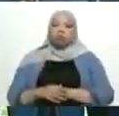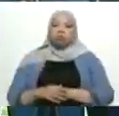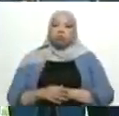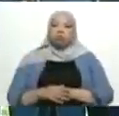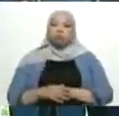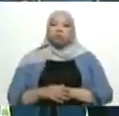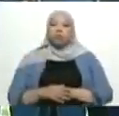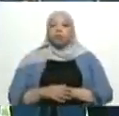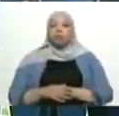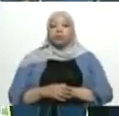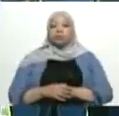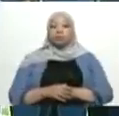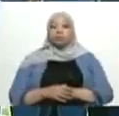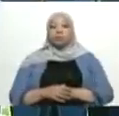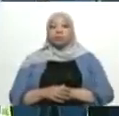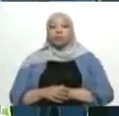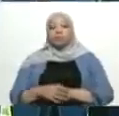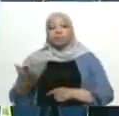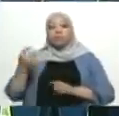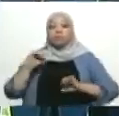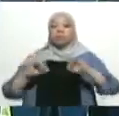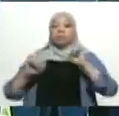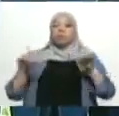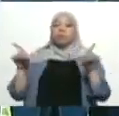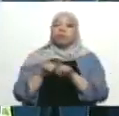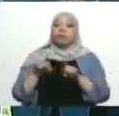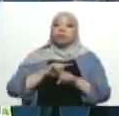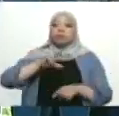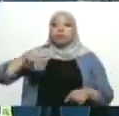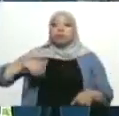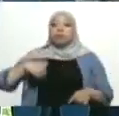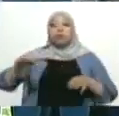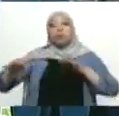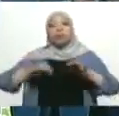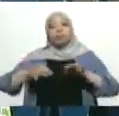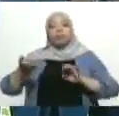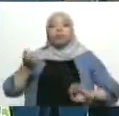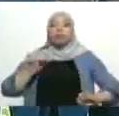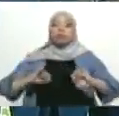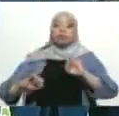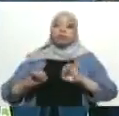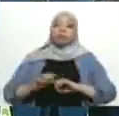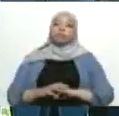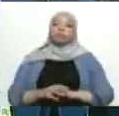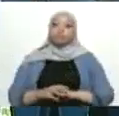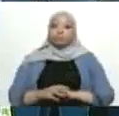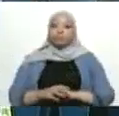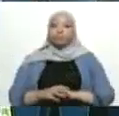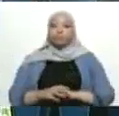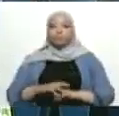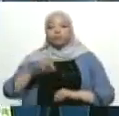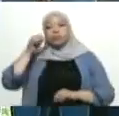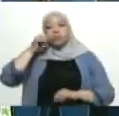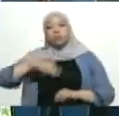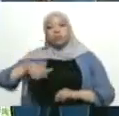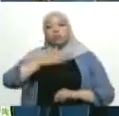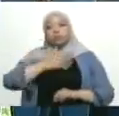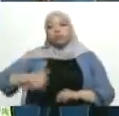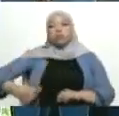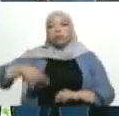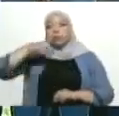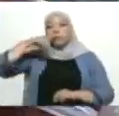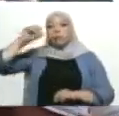operación de varios frentes de ellos. Y nosotros nos preparamos para defenderla, para defender nuestra patria. El presidente Nicolás